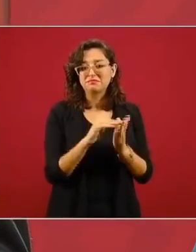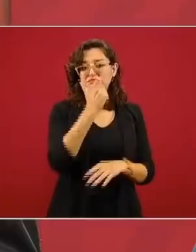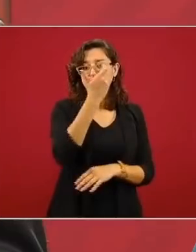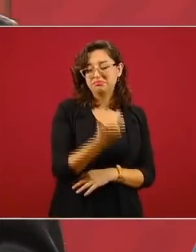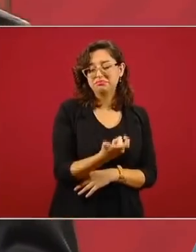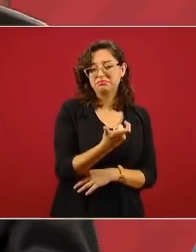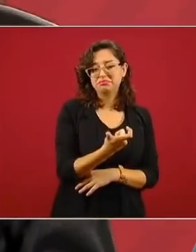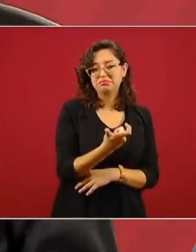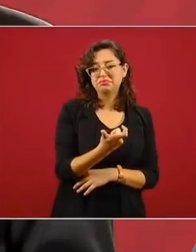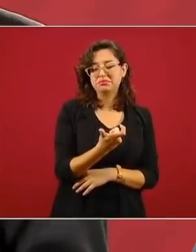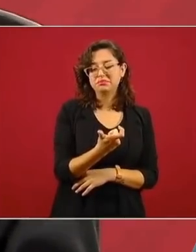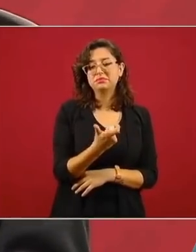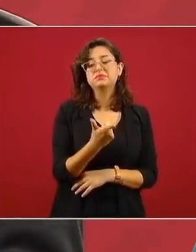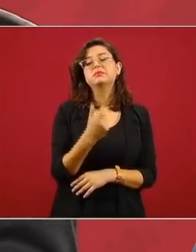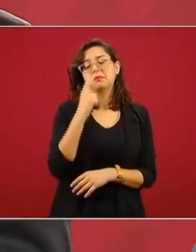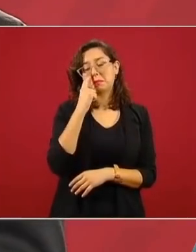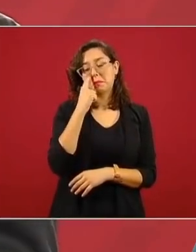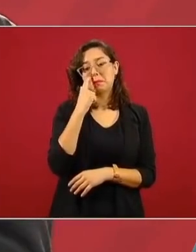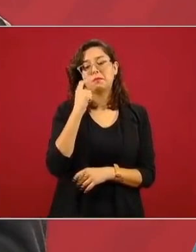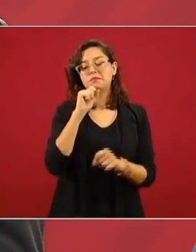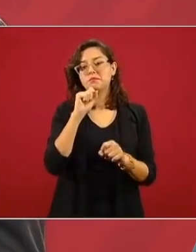Desde luego se van a presentar denuncias